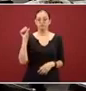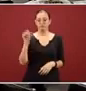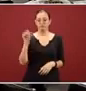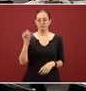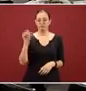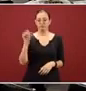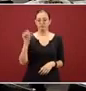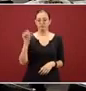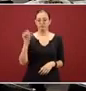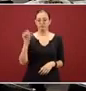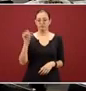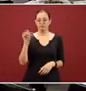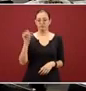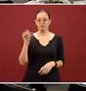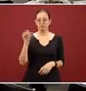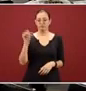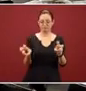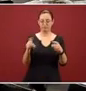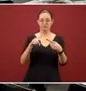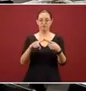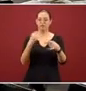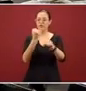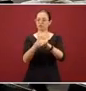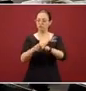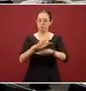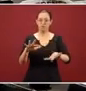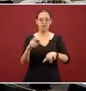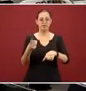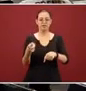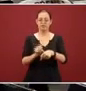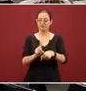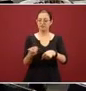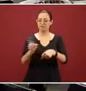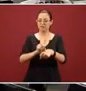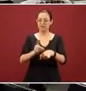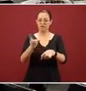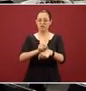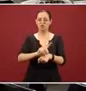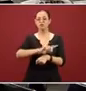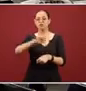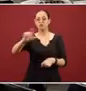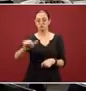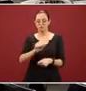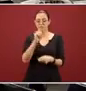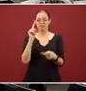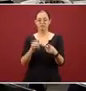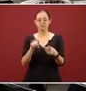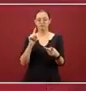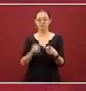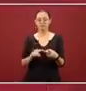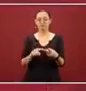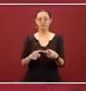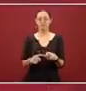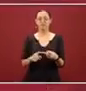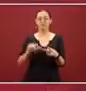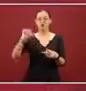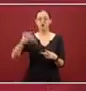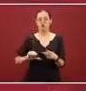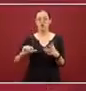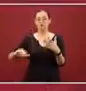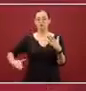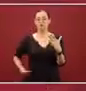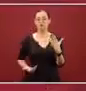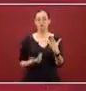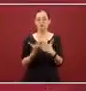a dos cosas: el informe técnico diario, y después vamos a enfatizar el mensaje que dimos en la